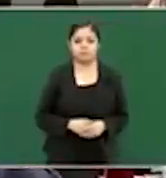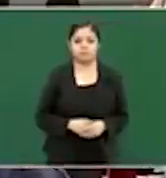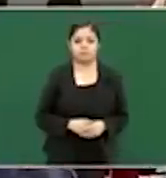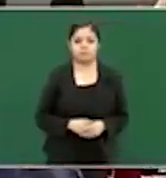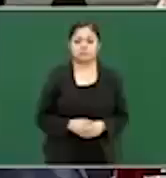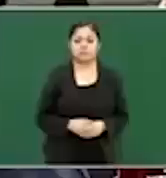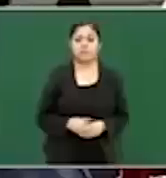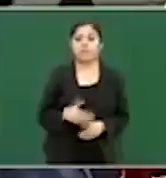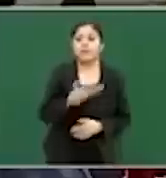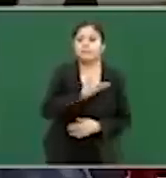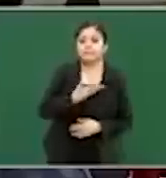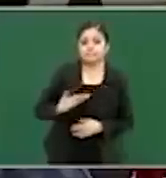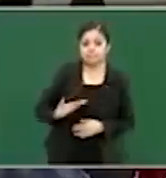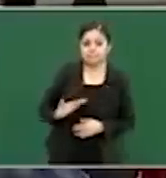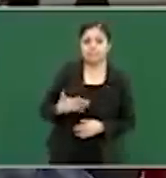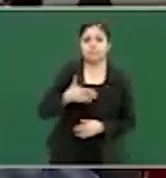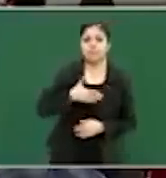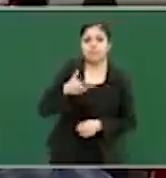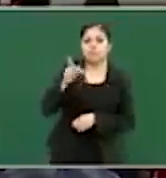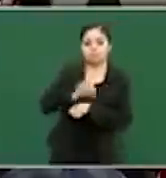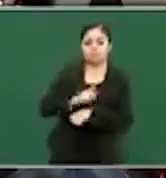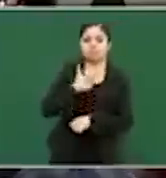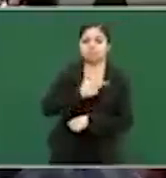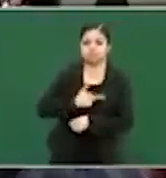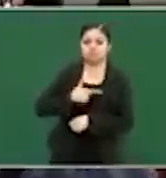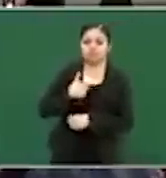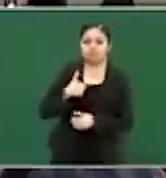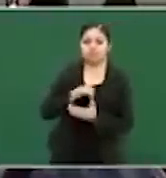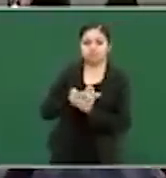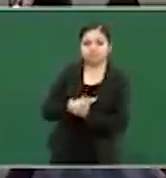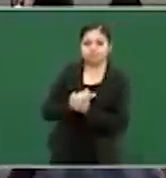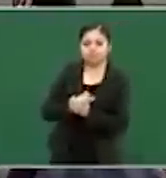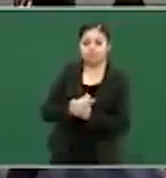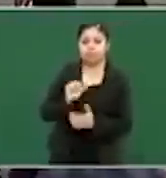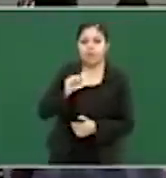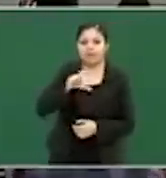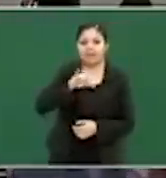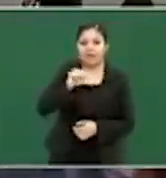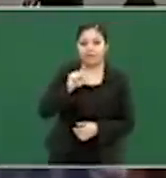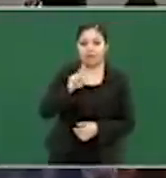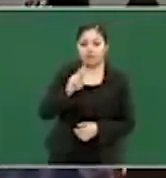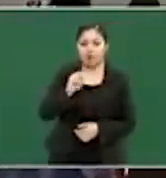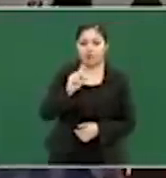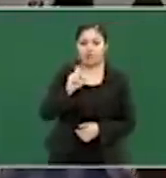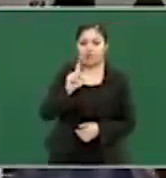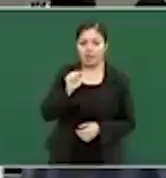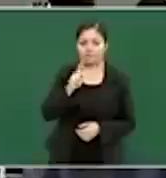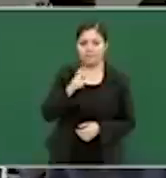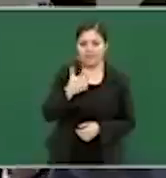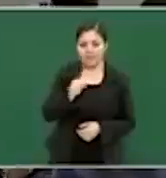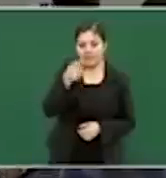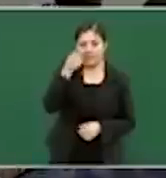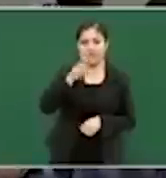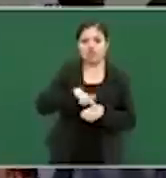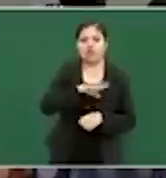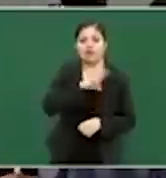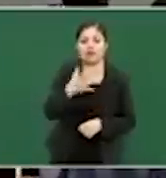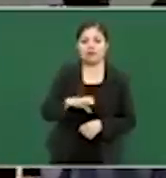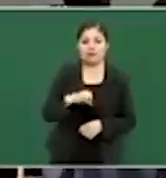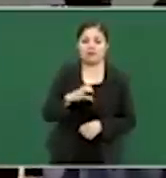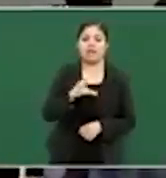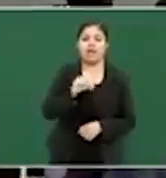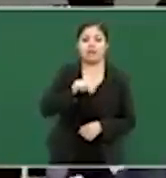Señor presidente, muy buenos días, me da gusto saludarlo. Alejandro de la Peña, de director general de En Contexto, Sin Mordaza,